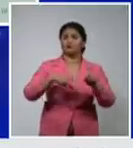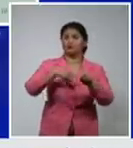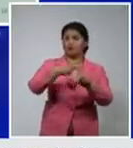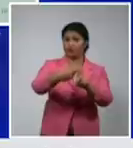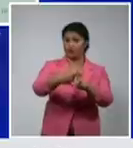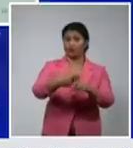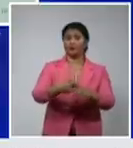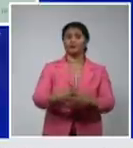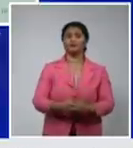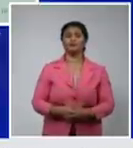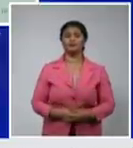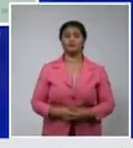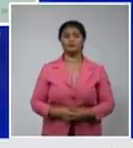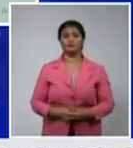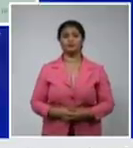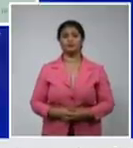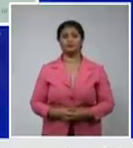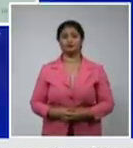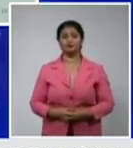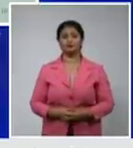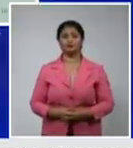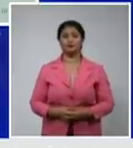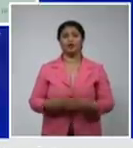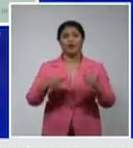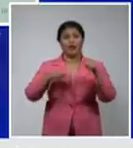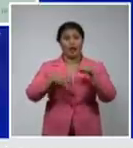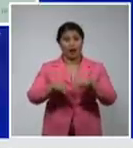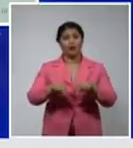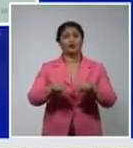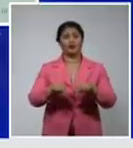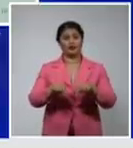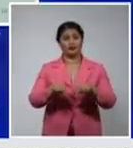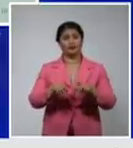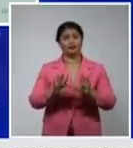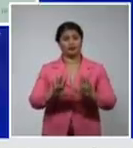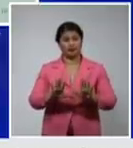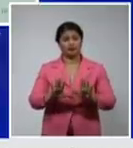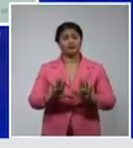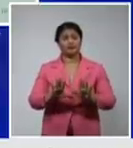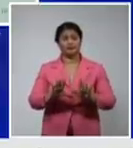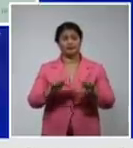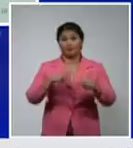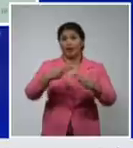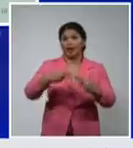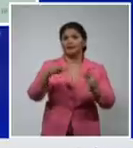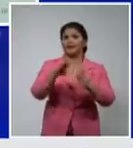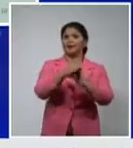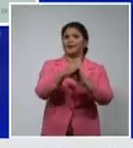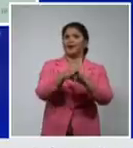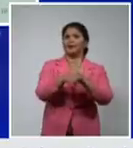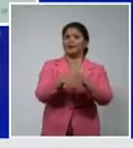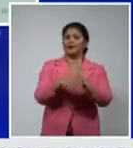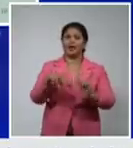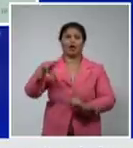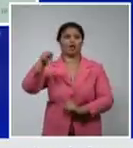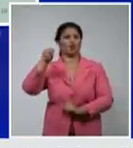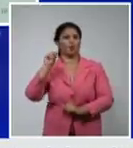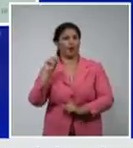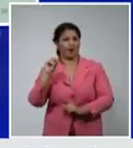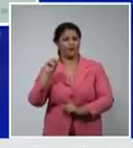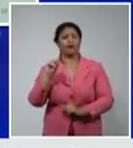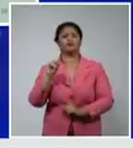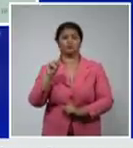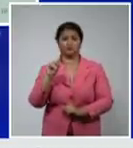autóctonos en esta provincia, un incremento de la transmisión, se han ido adoptando las medidas y sin que todavía